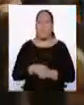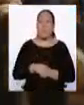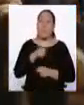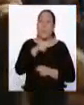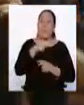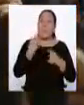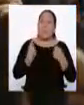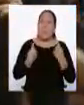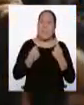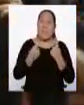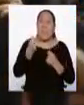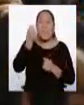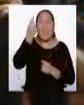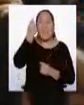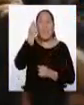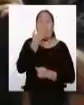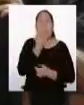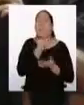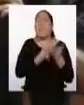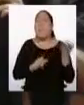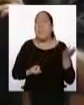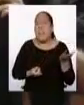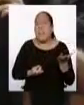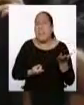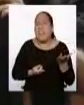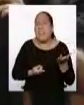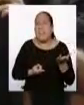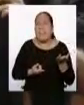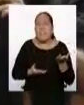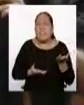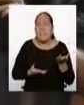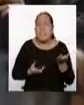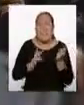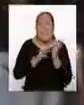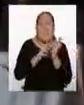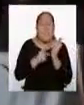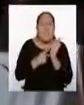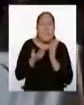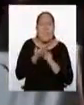a tratar de entender qué cosa es,